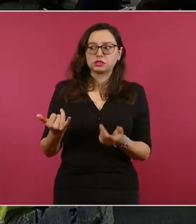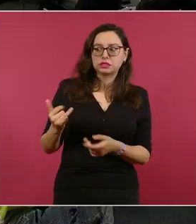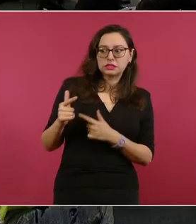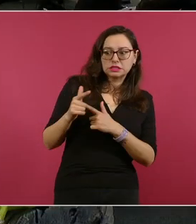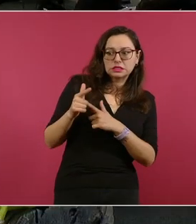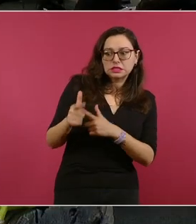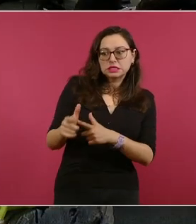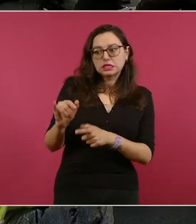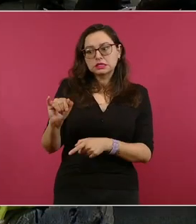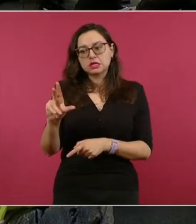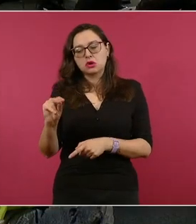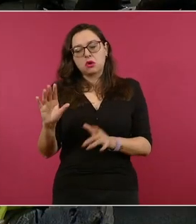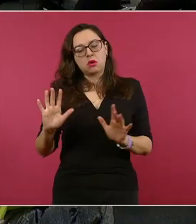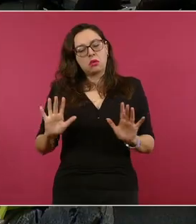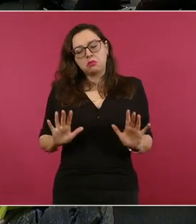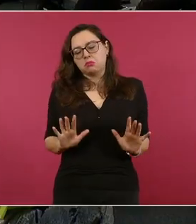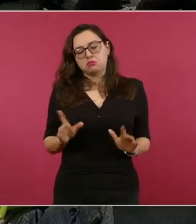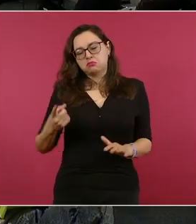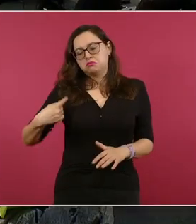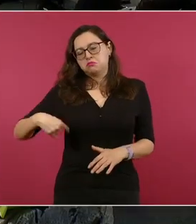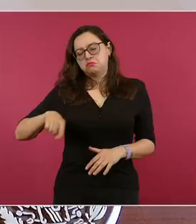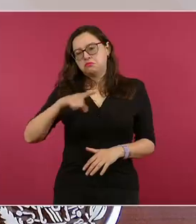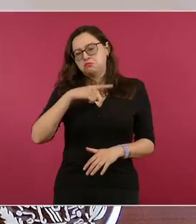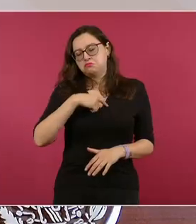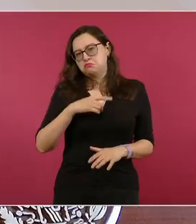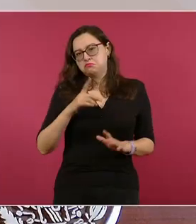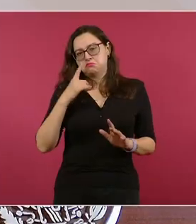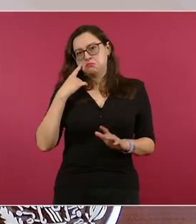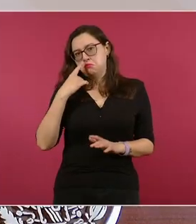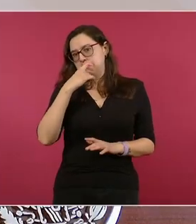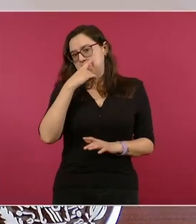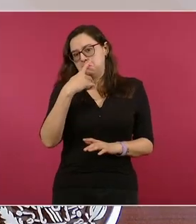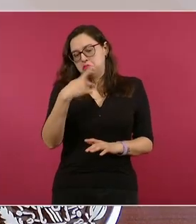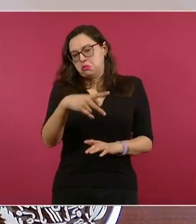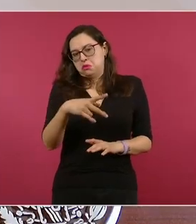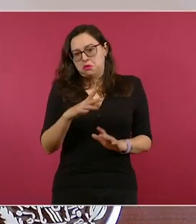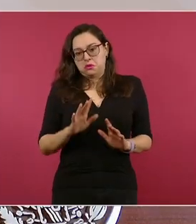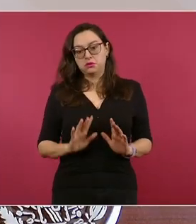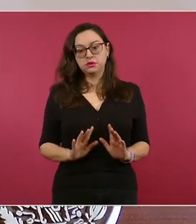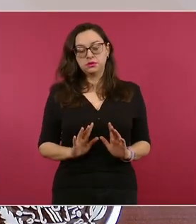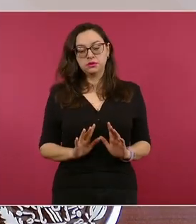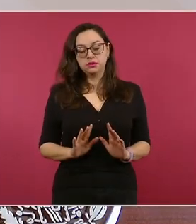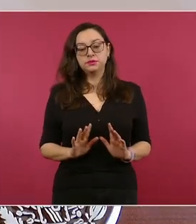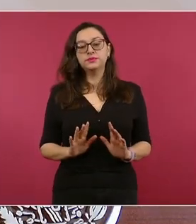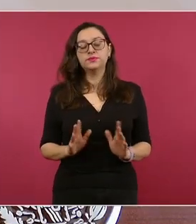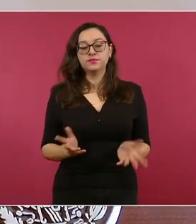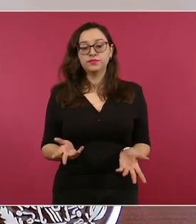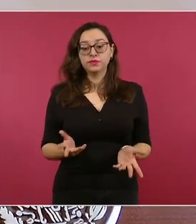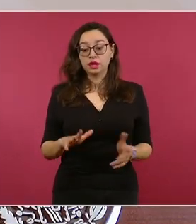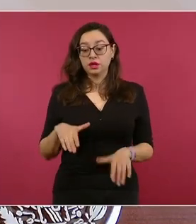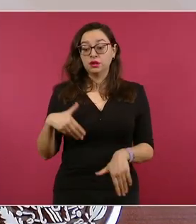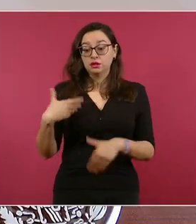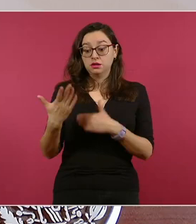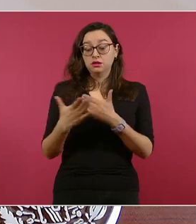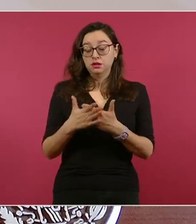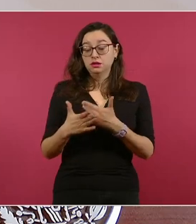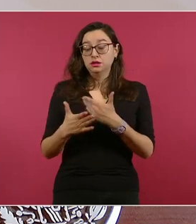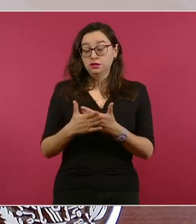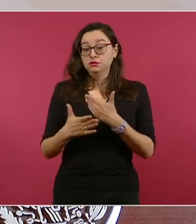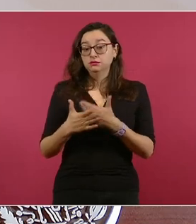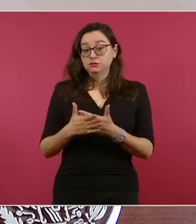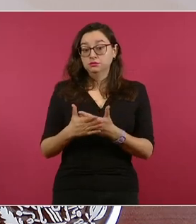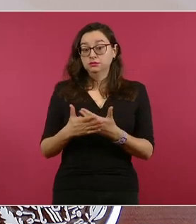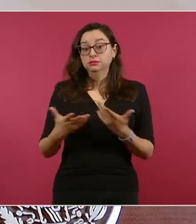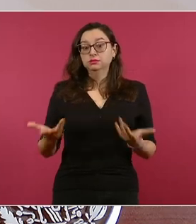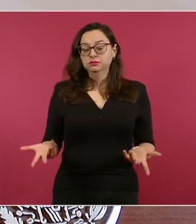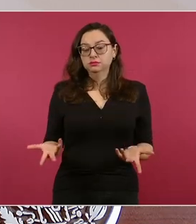el próximo, esta semana, la presidenta Xiomara Castro está convocando una reunión de jefes de Estado para deliberar